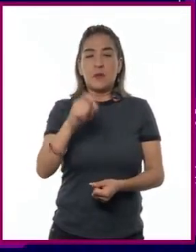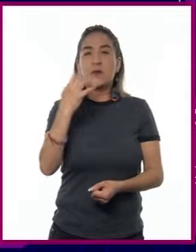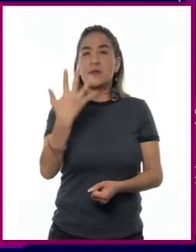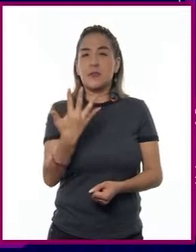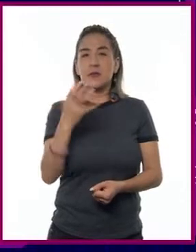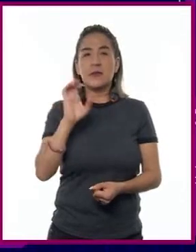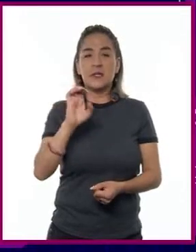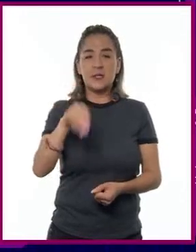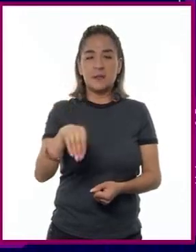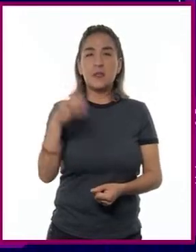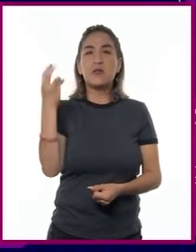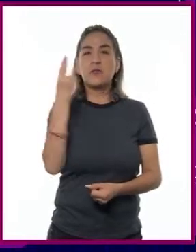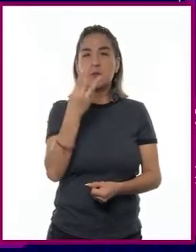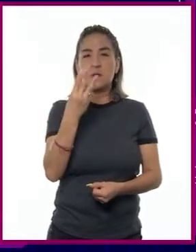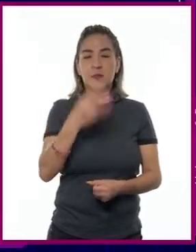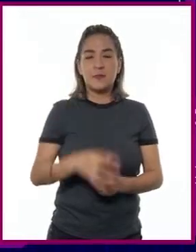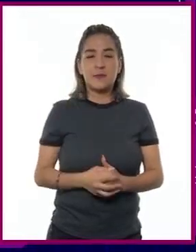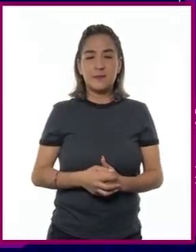62.5 centímetros cúbicos.